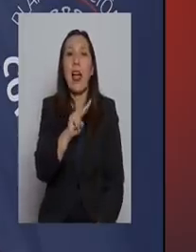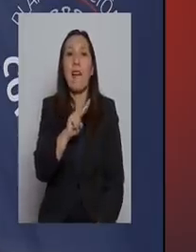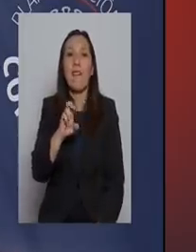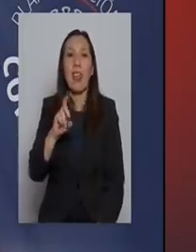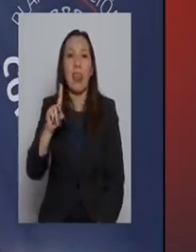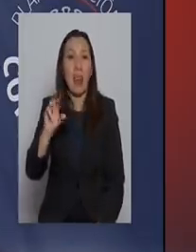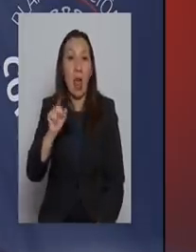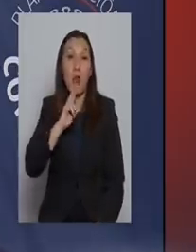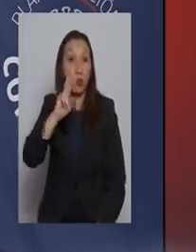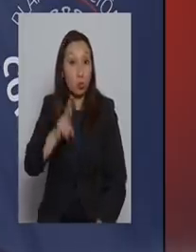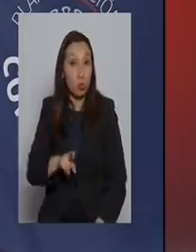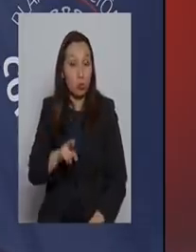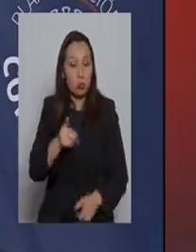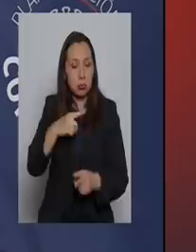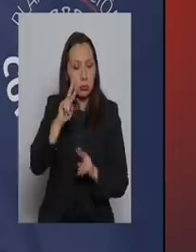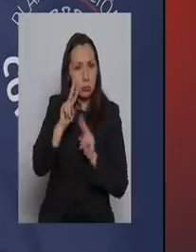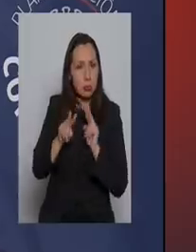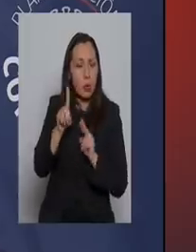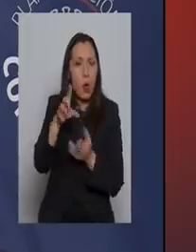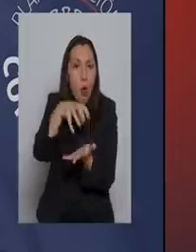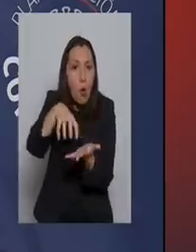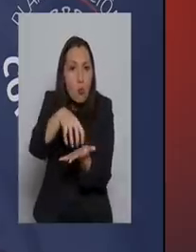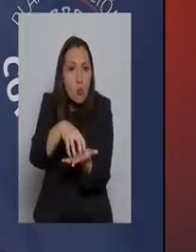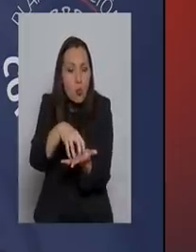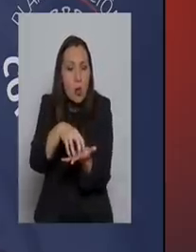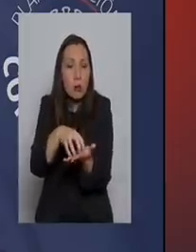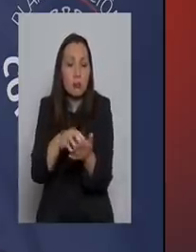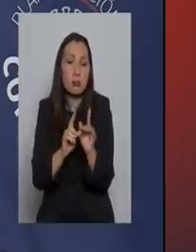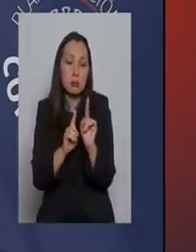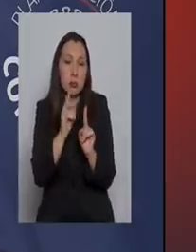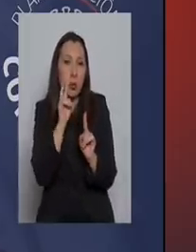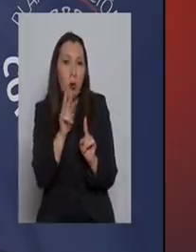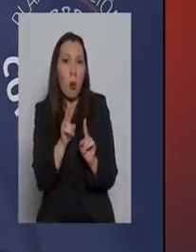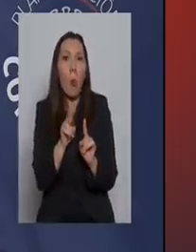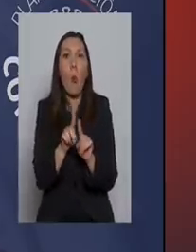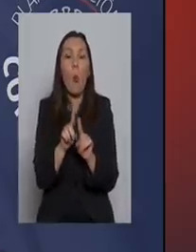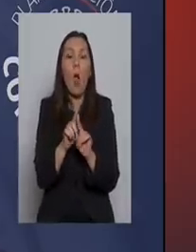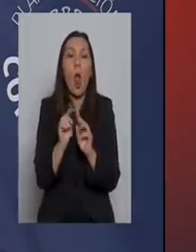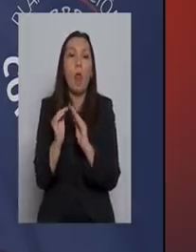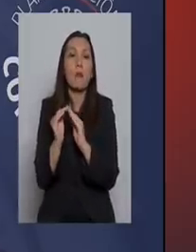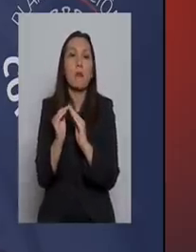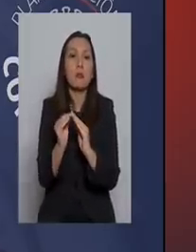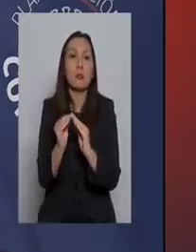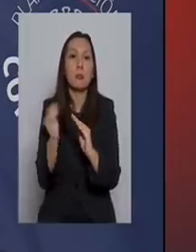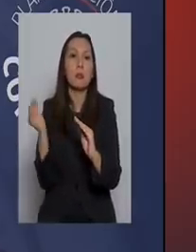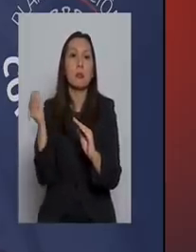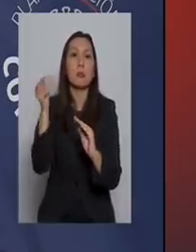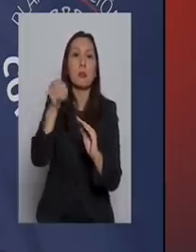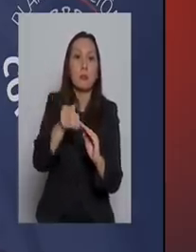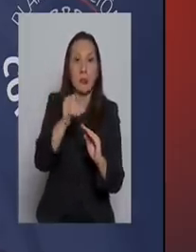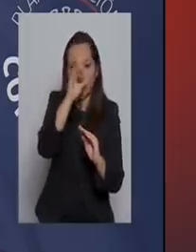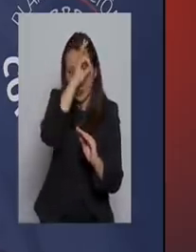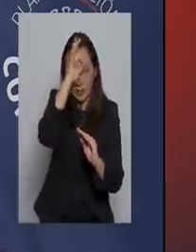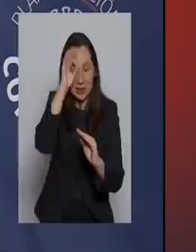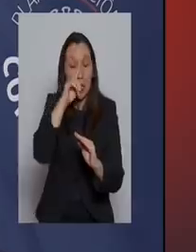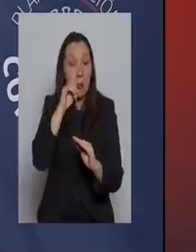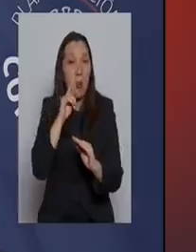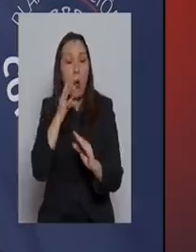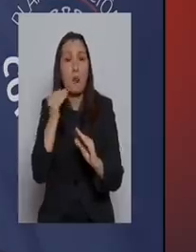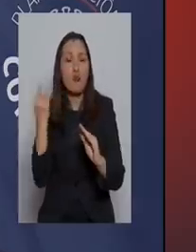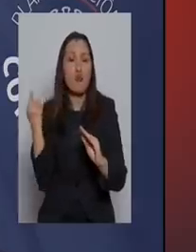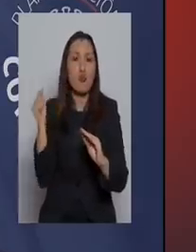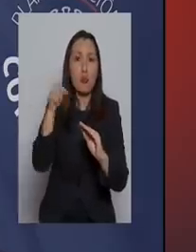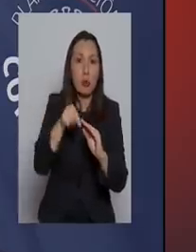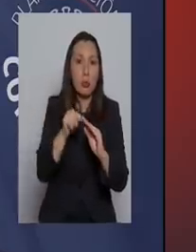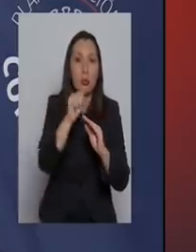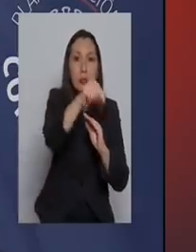extraordinariamente claro. Nosotros tenemos ahí una comuna que en algún sentido es dormitorio de Temuco, que tiene un gran